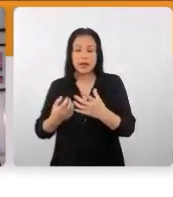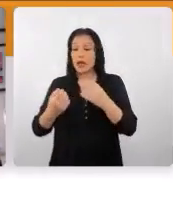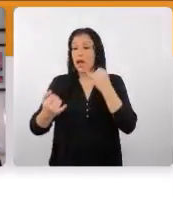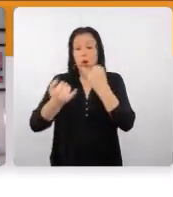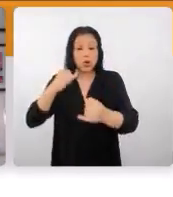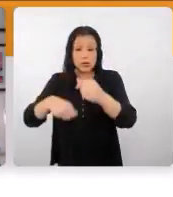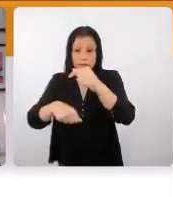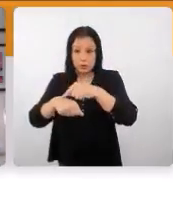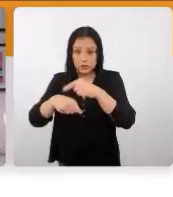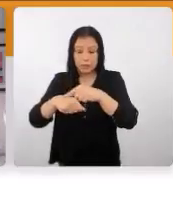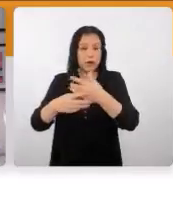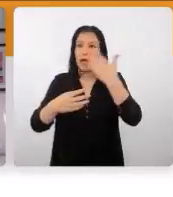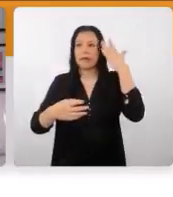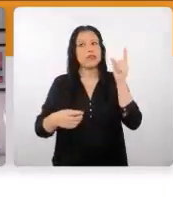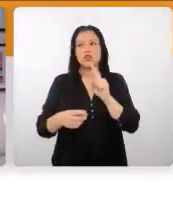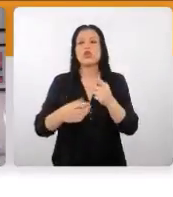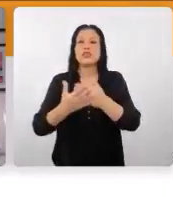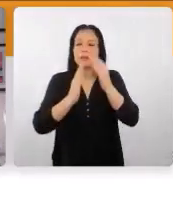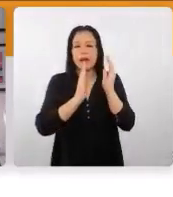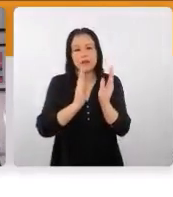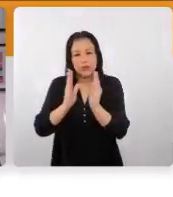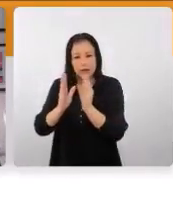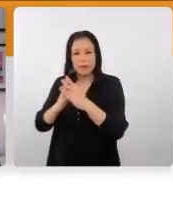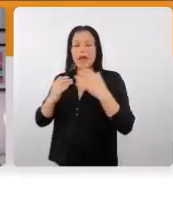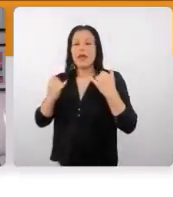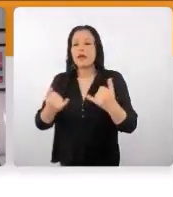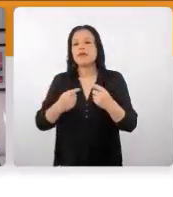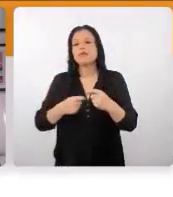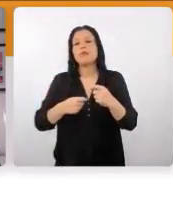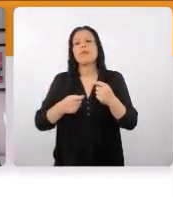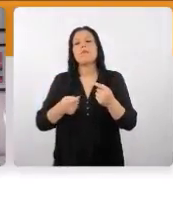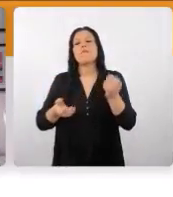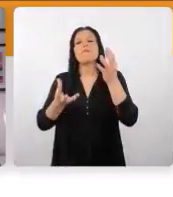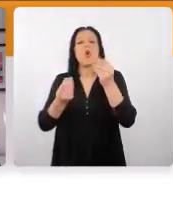hora que antes no se solían hacer para un mercado de larga distancia.